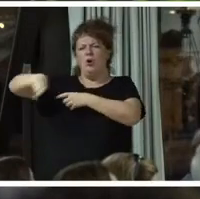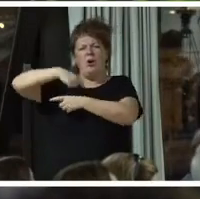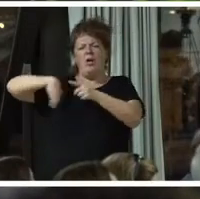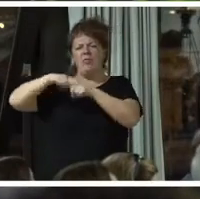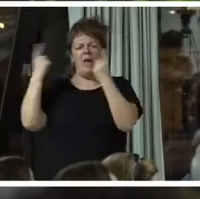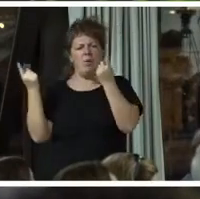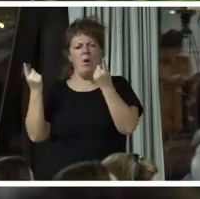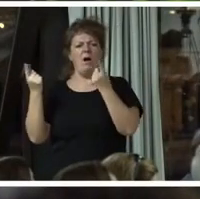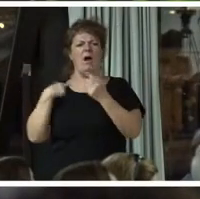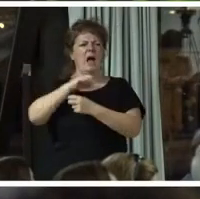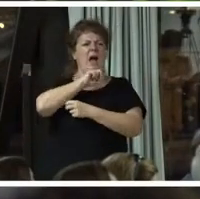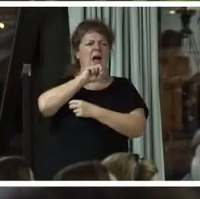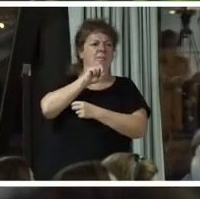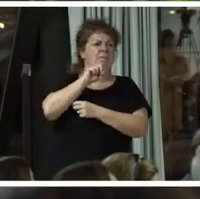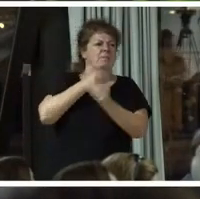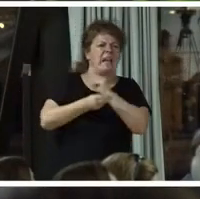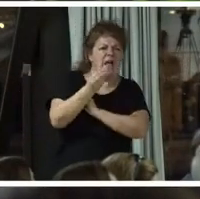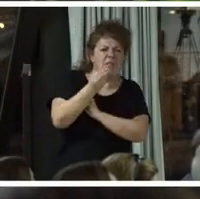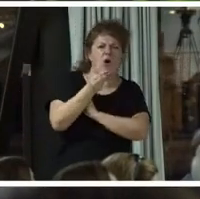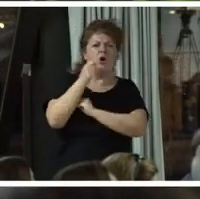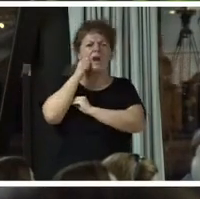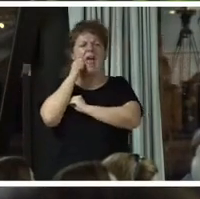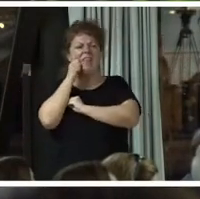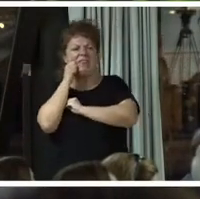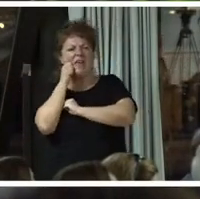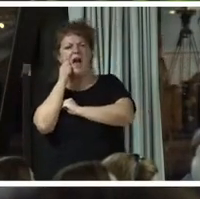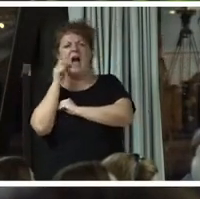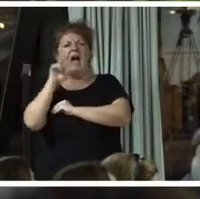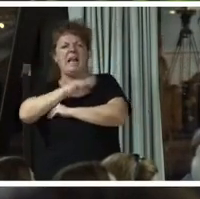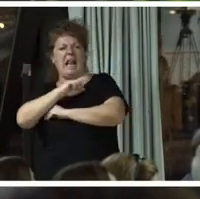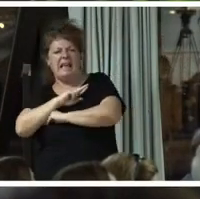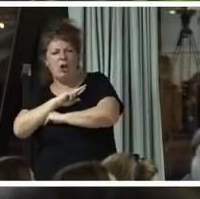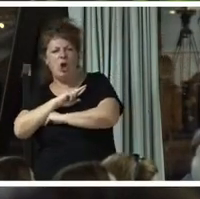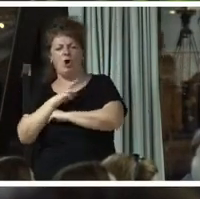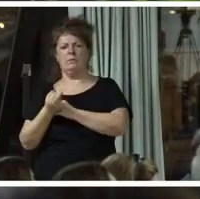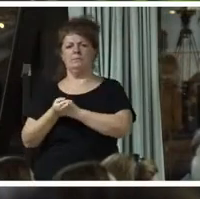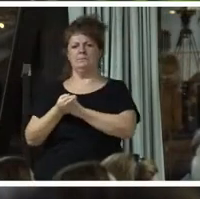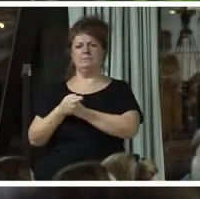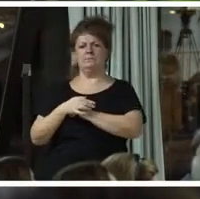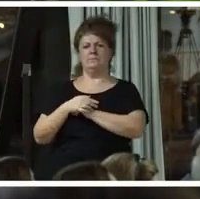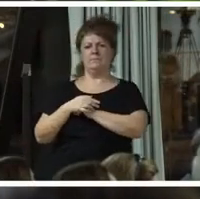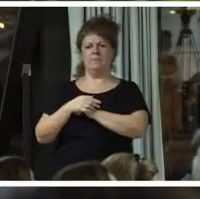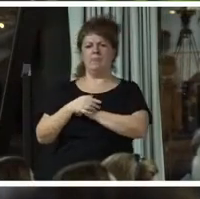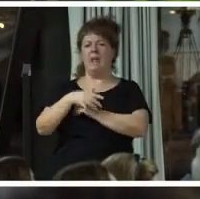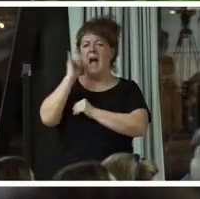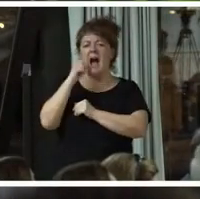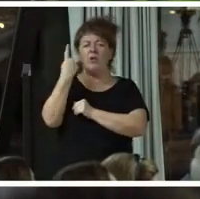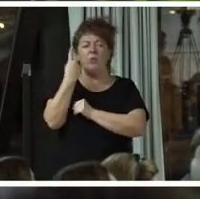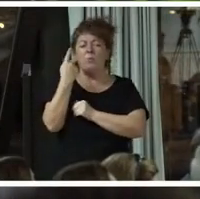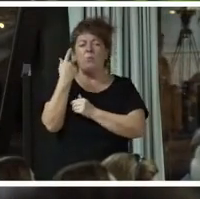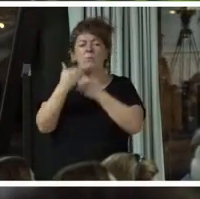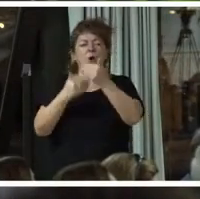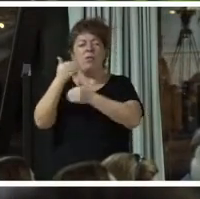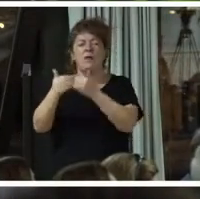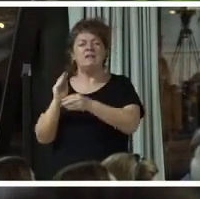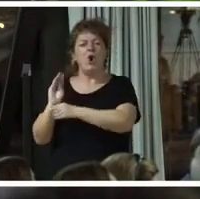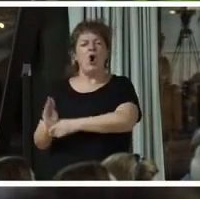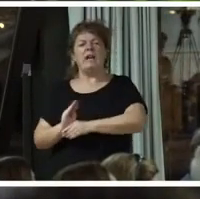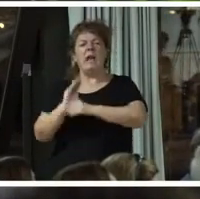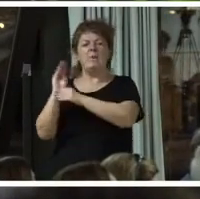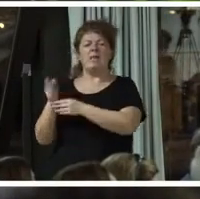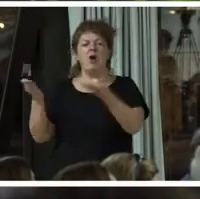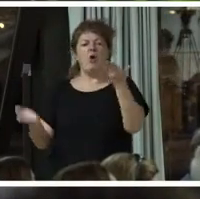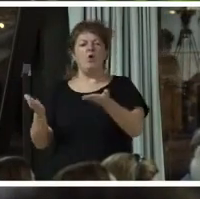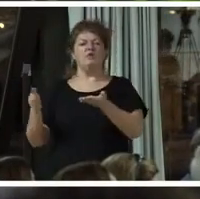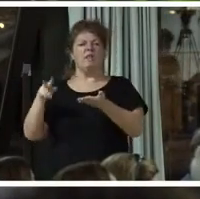por razón de origen de etnia de religión y en la que haya un proceso de reparación